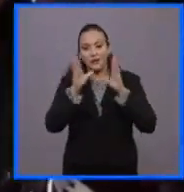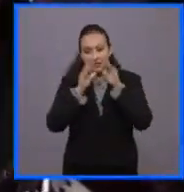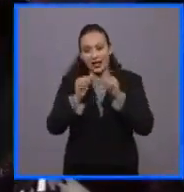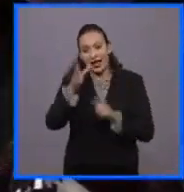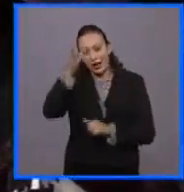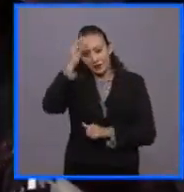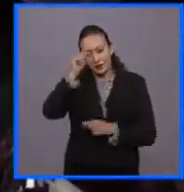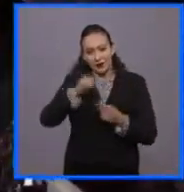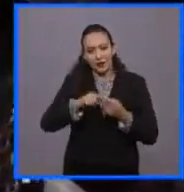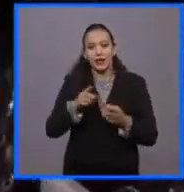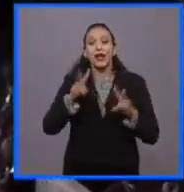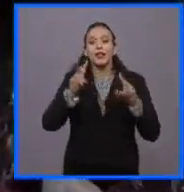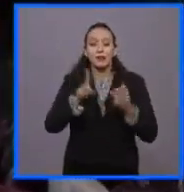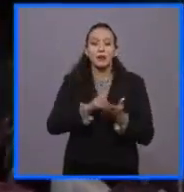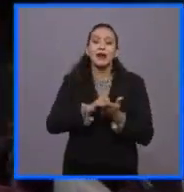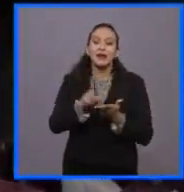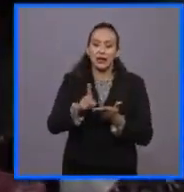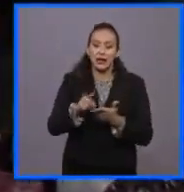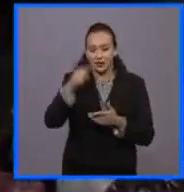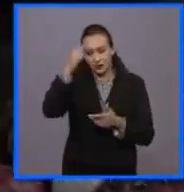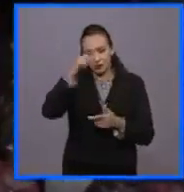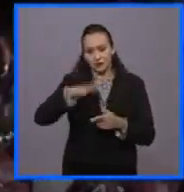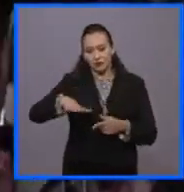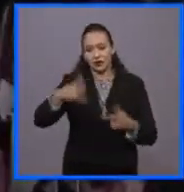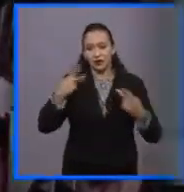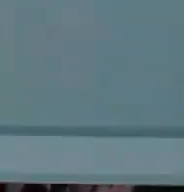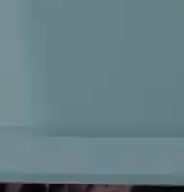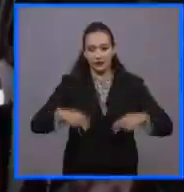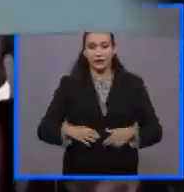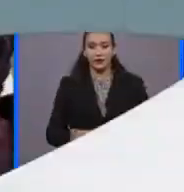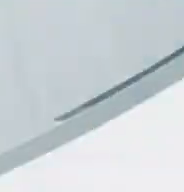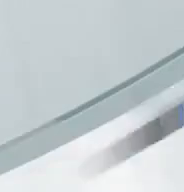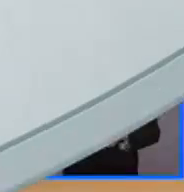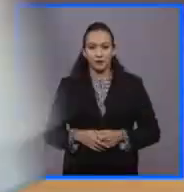los derechos de la propiedad social.